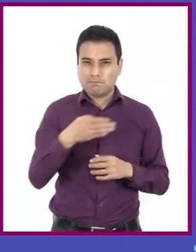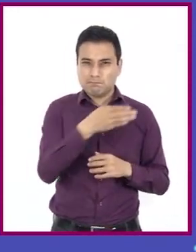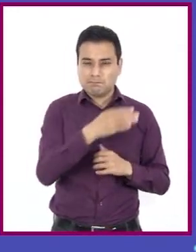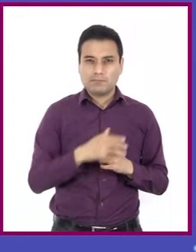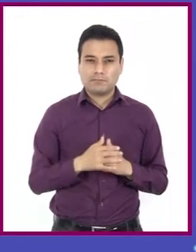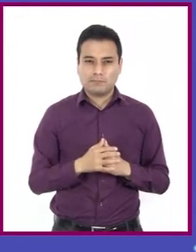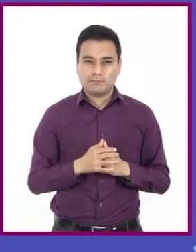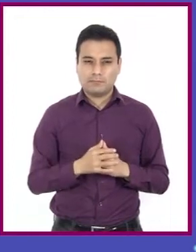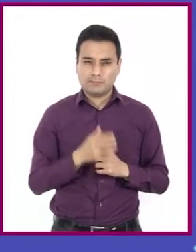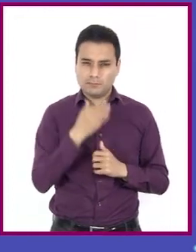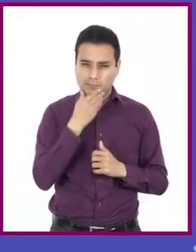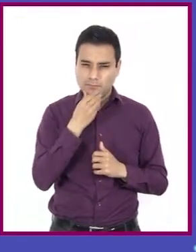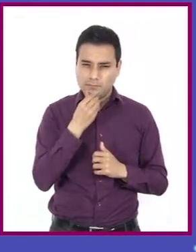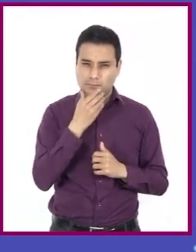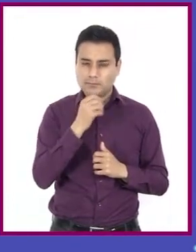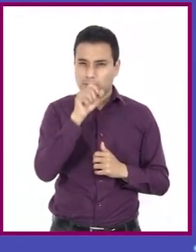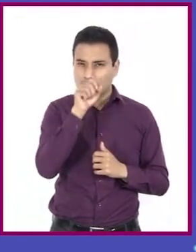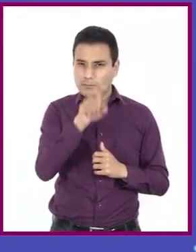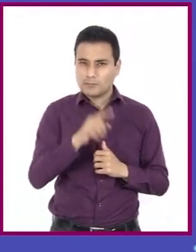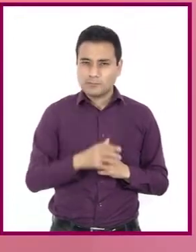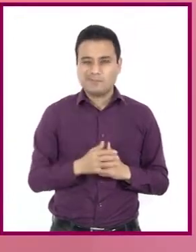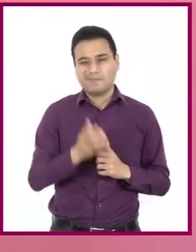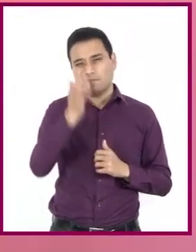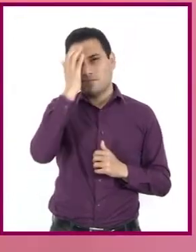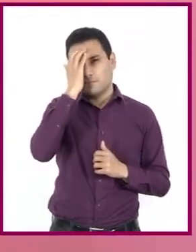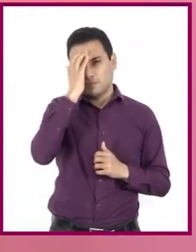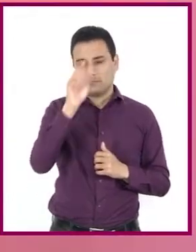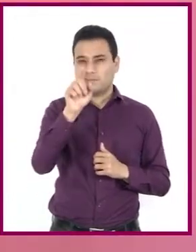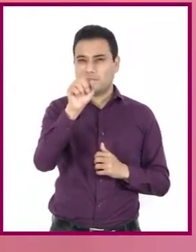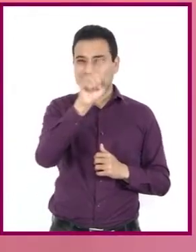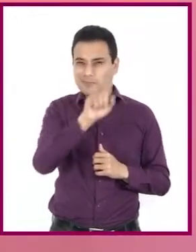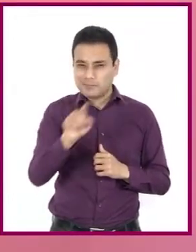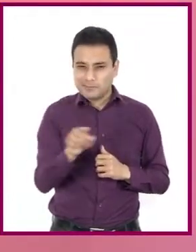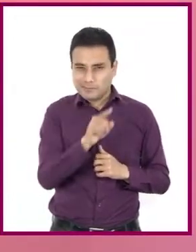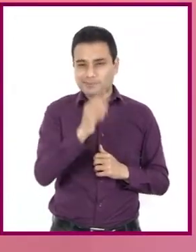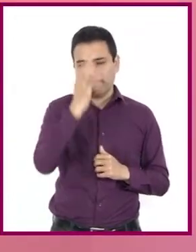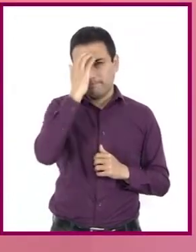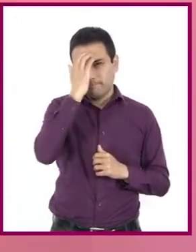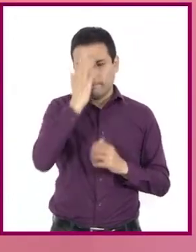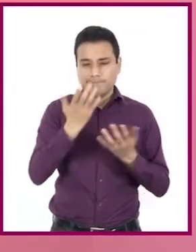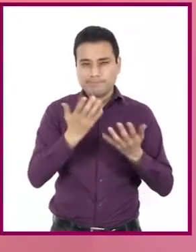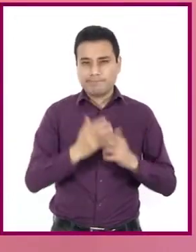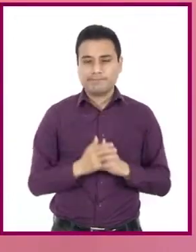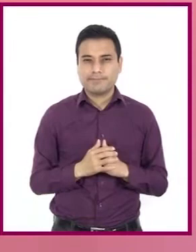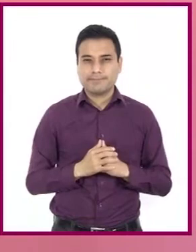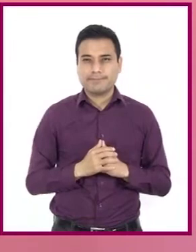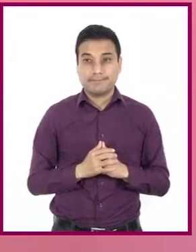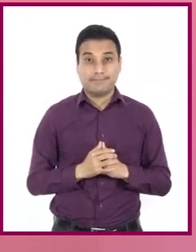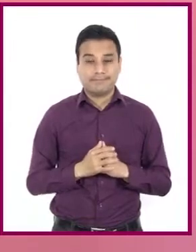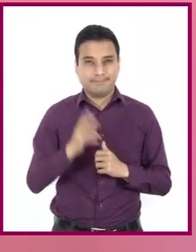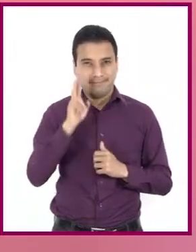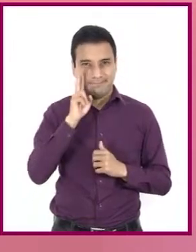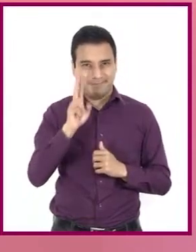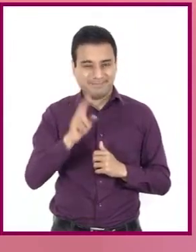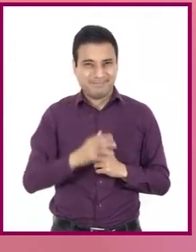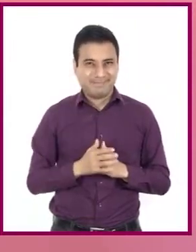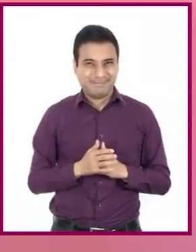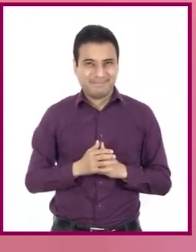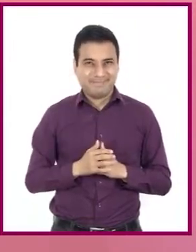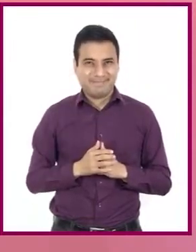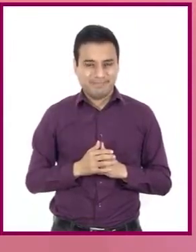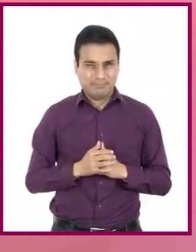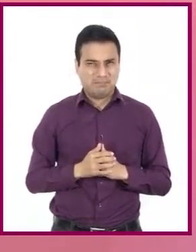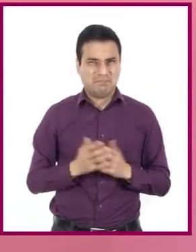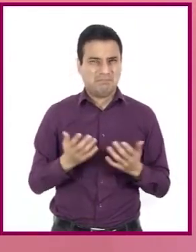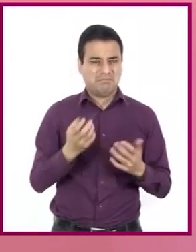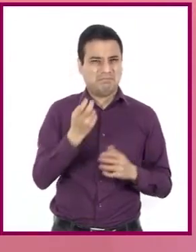letra que tiene una forma conocida. Para que podamos ver cómo esta forma gráfica tiene